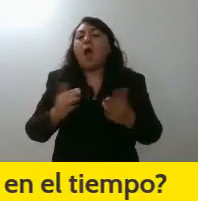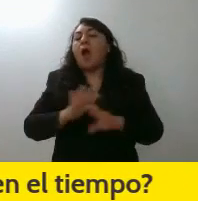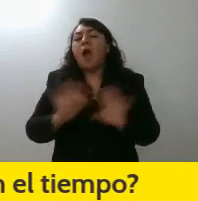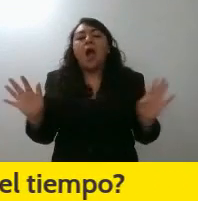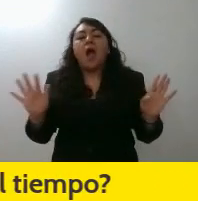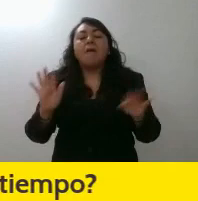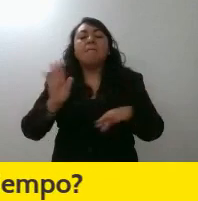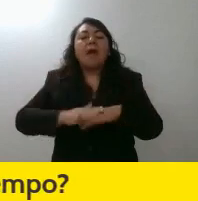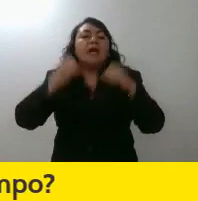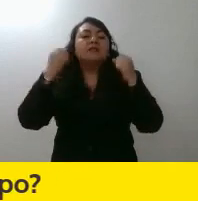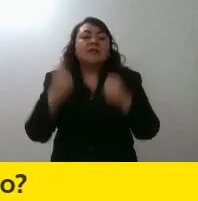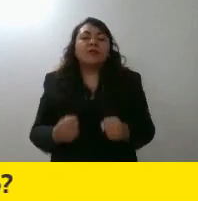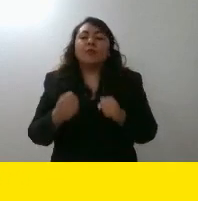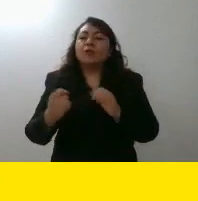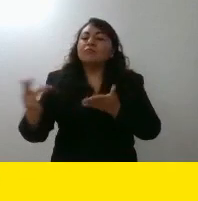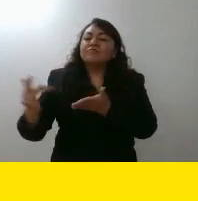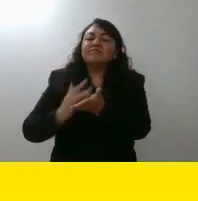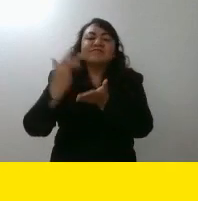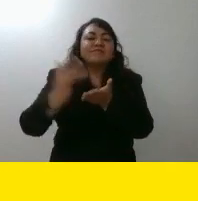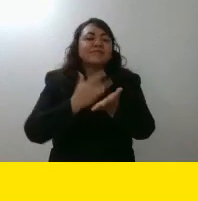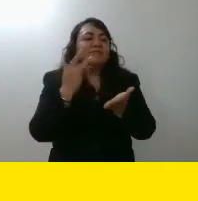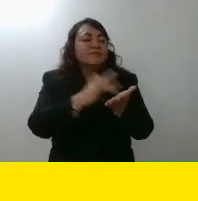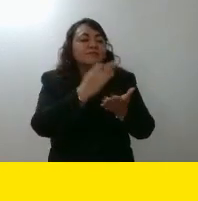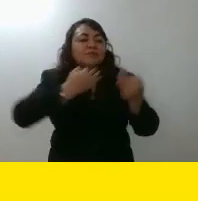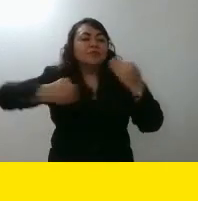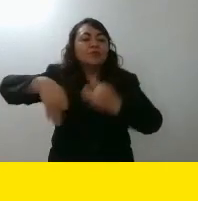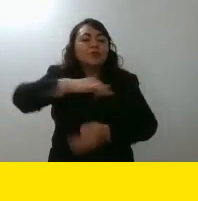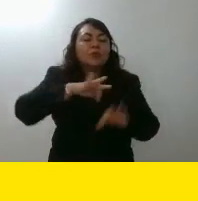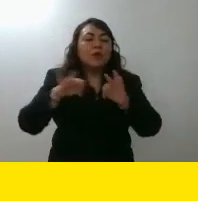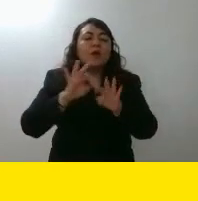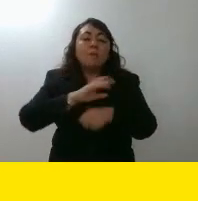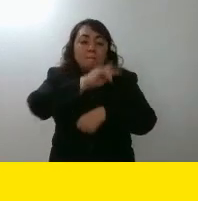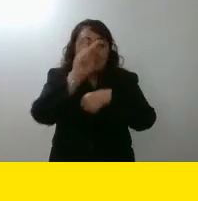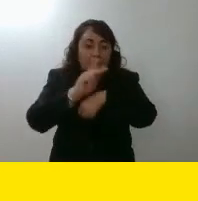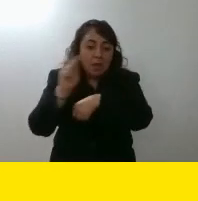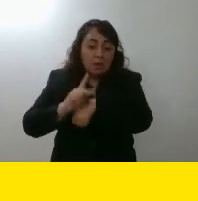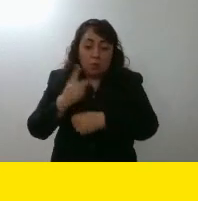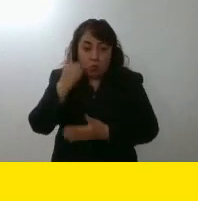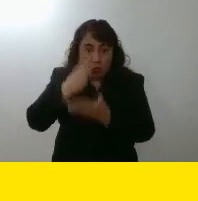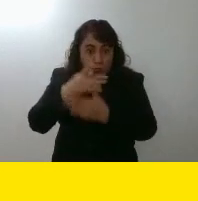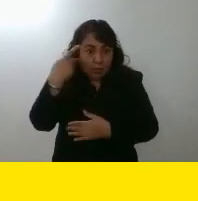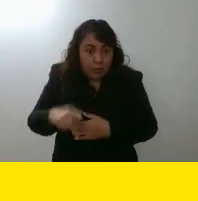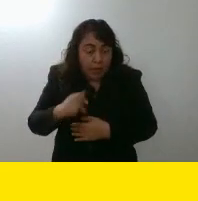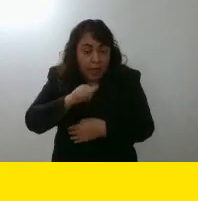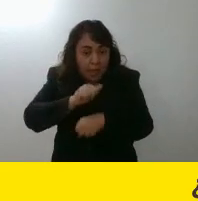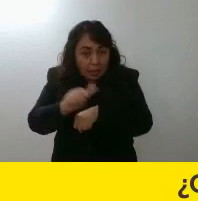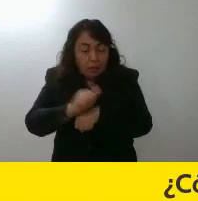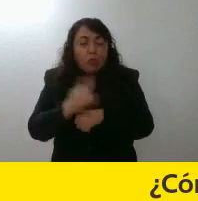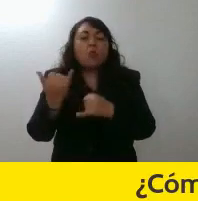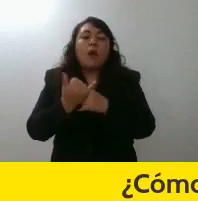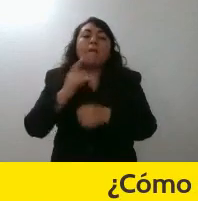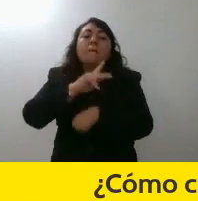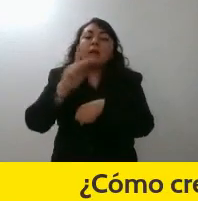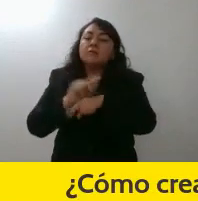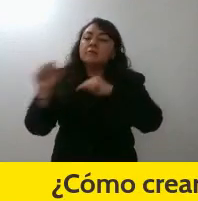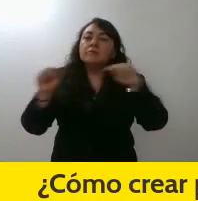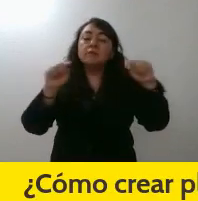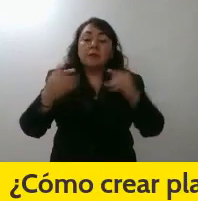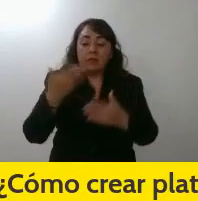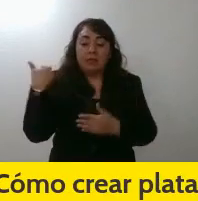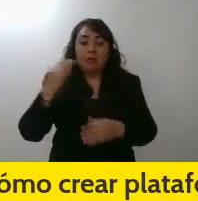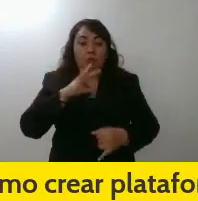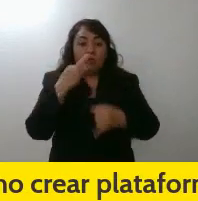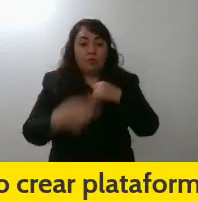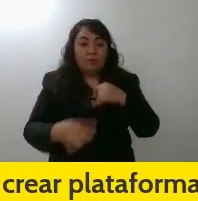nos garantiza sobre todo tener información de países que no son Argentina. Y ahí ahora en este último tiempo,